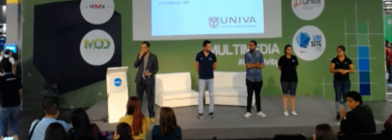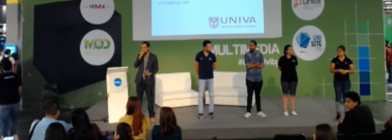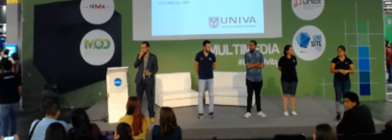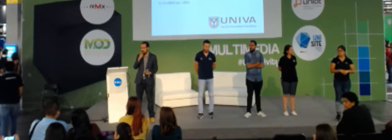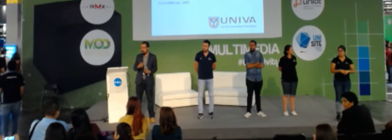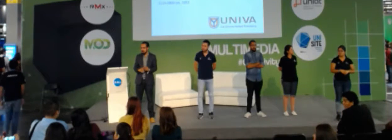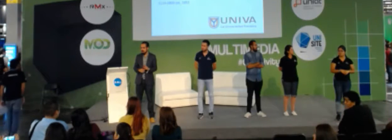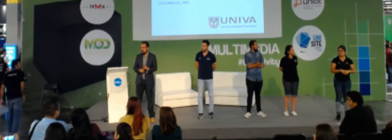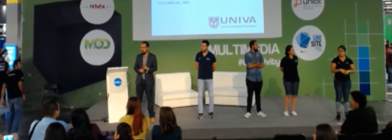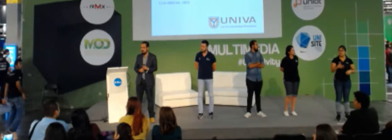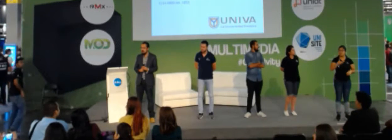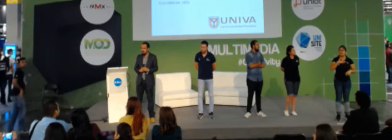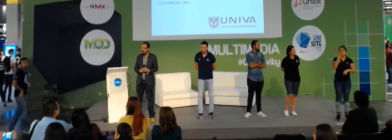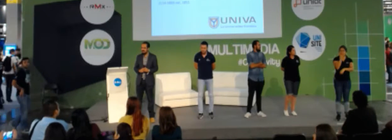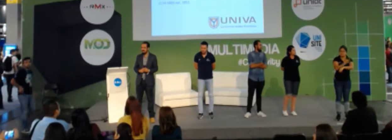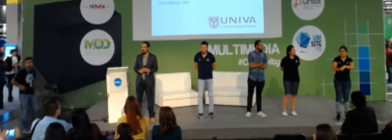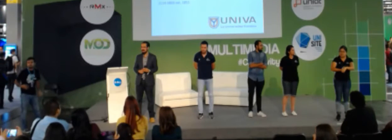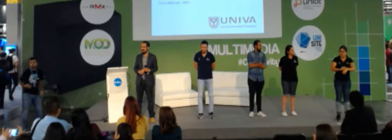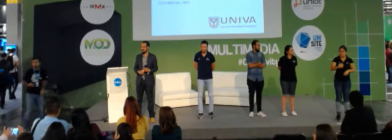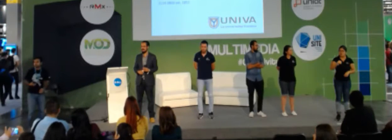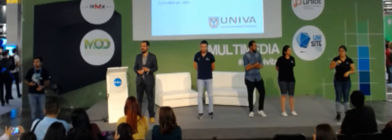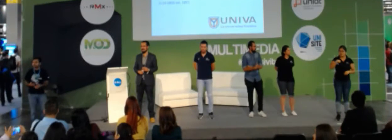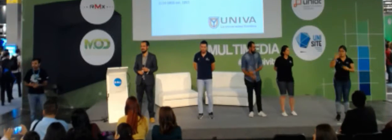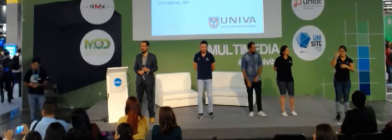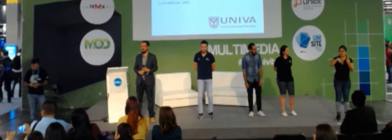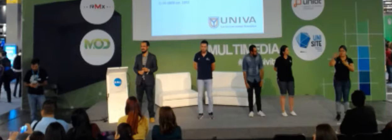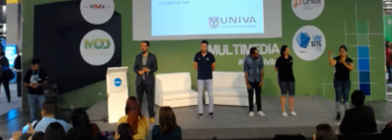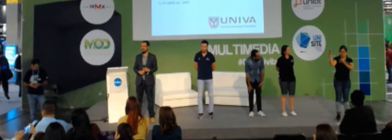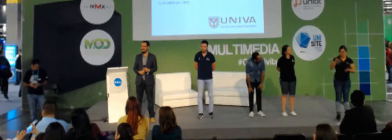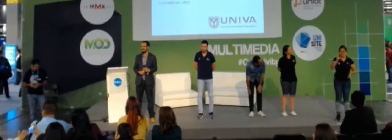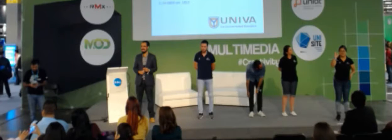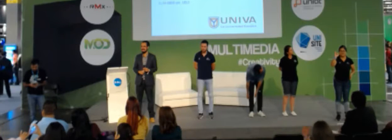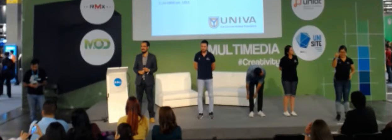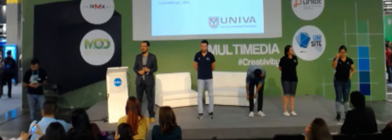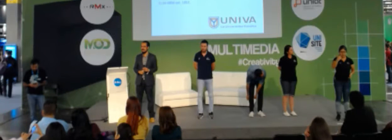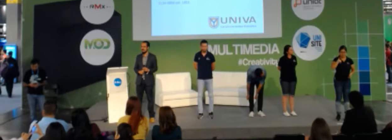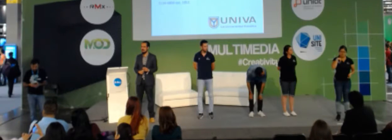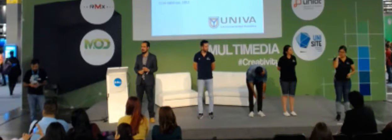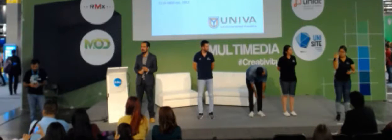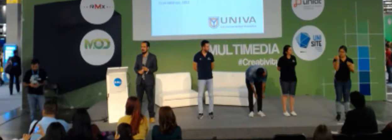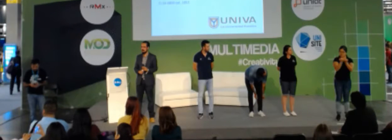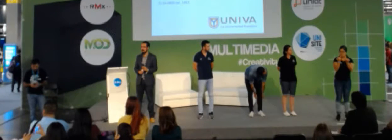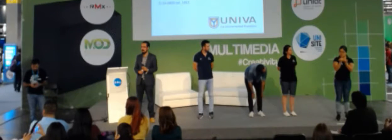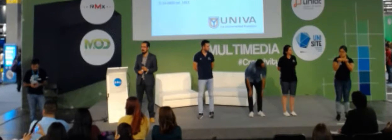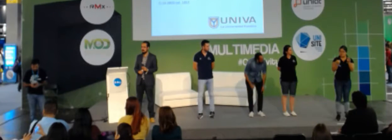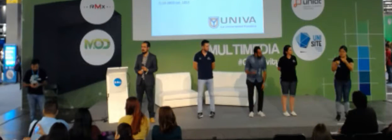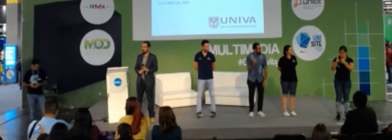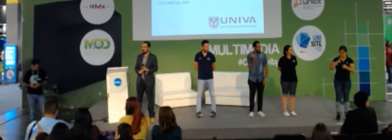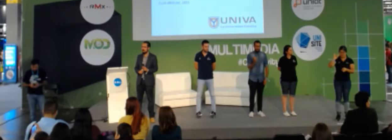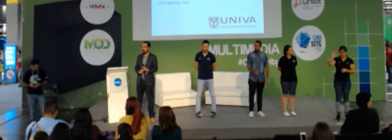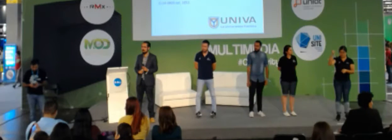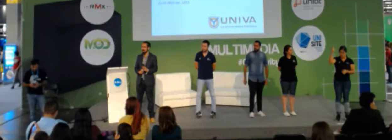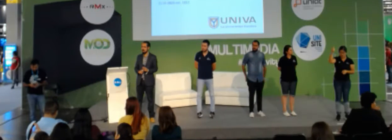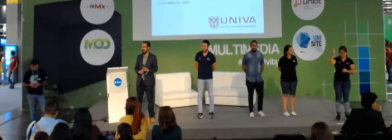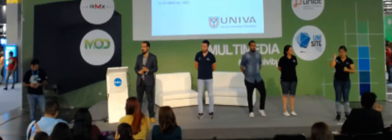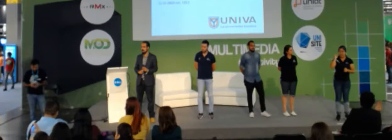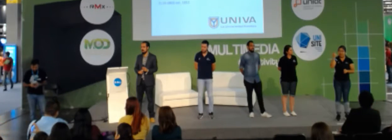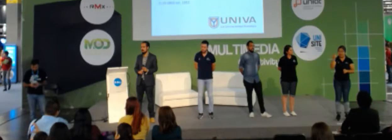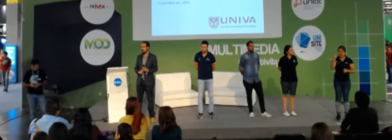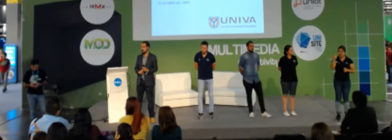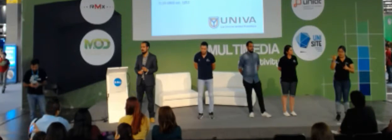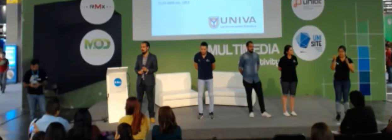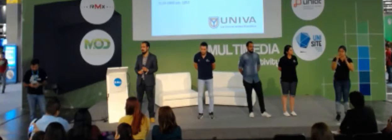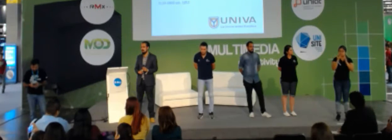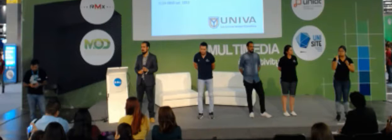Pues hola, buenas tardes. Yo vengo de Tijuana y también quería preguntar eso, que si en Tijuana no tienen algún tipo